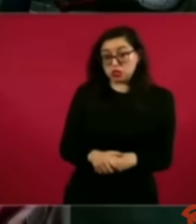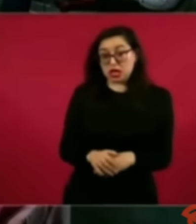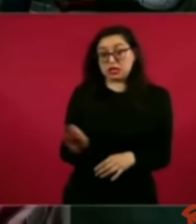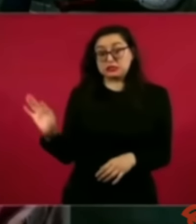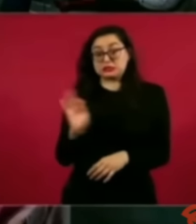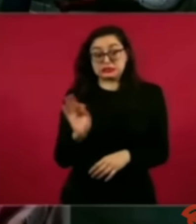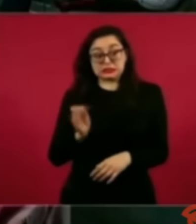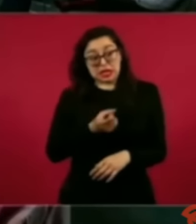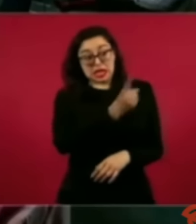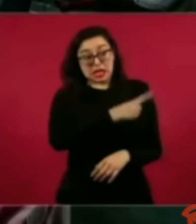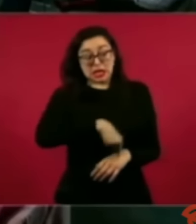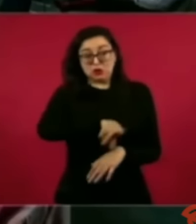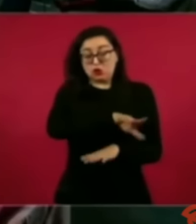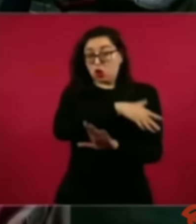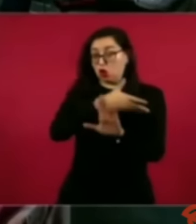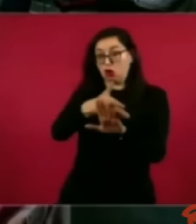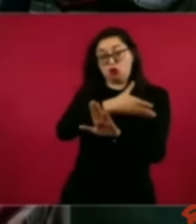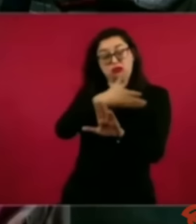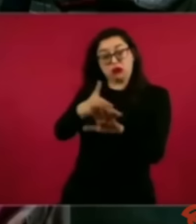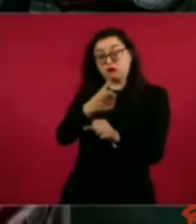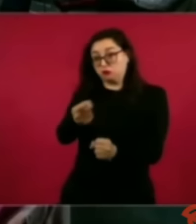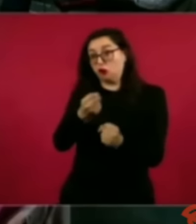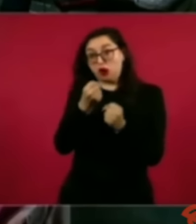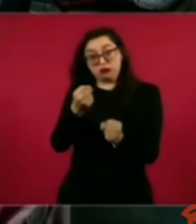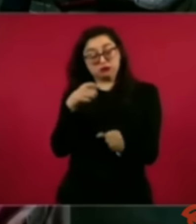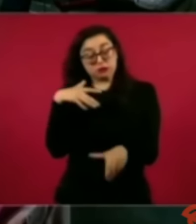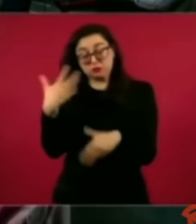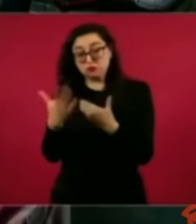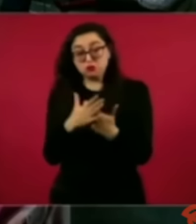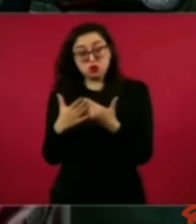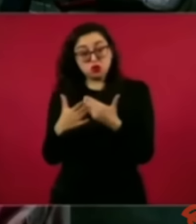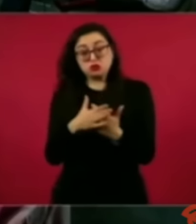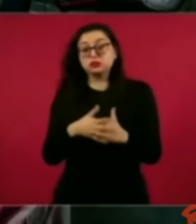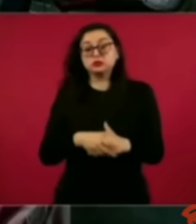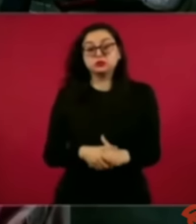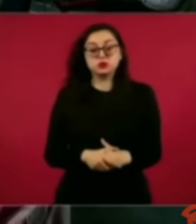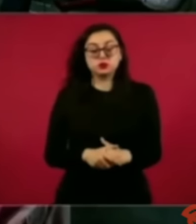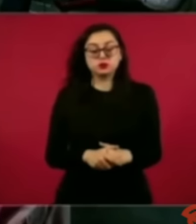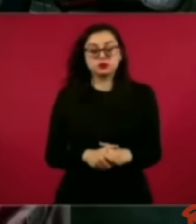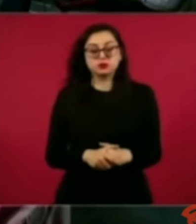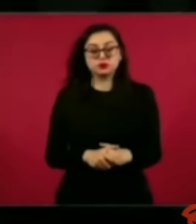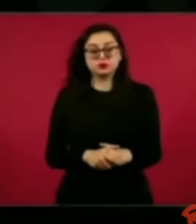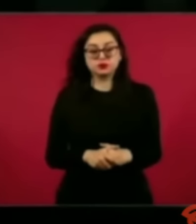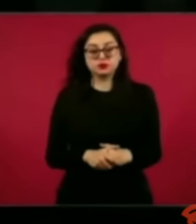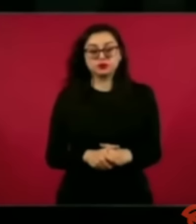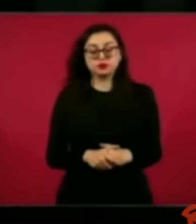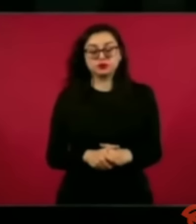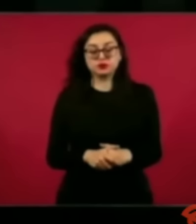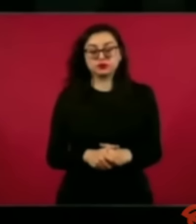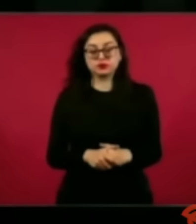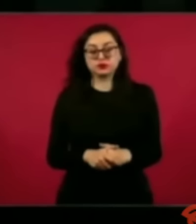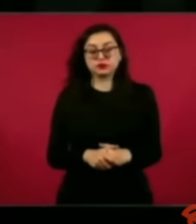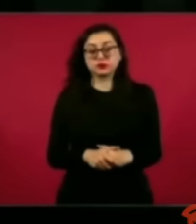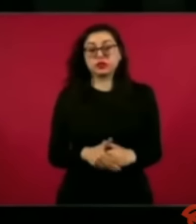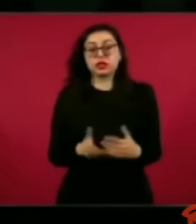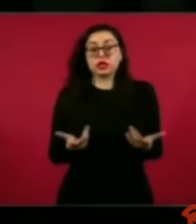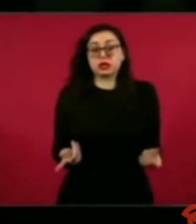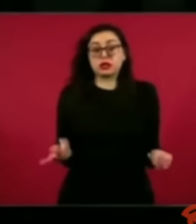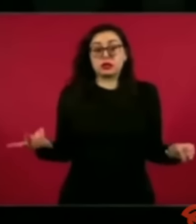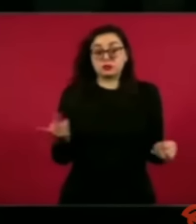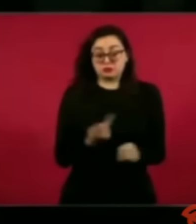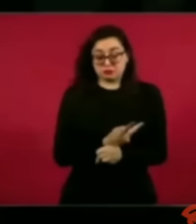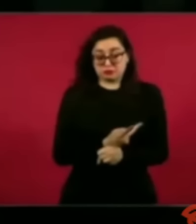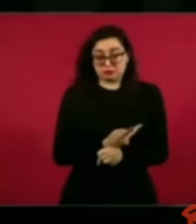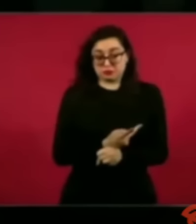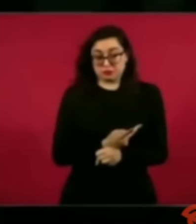contra, presidente, ¿habrá un tiempo entre la elección, en caso de que se apruebe la reforma, y